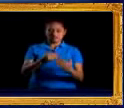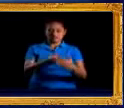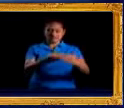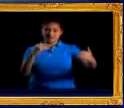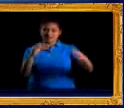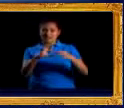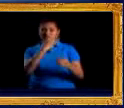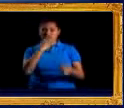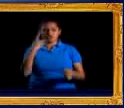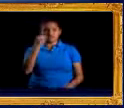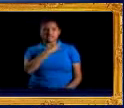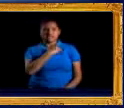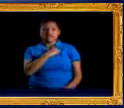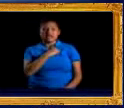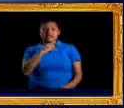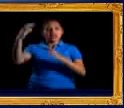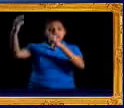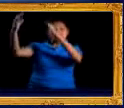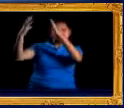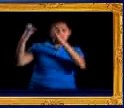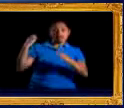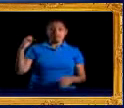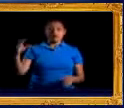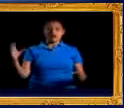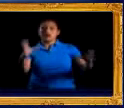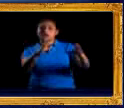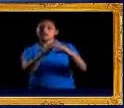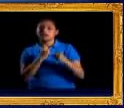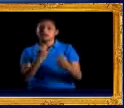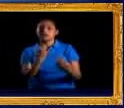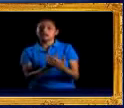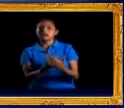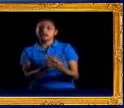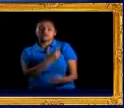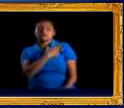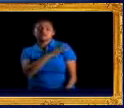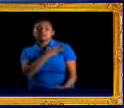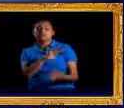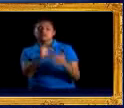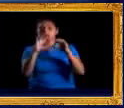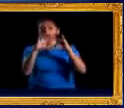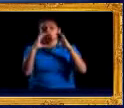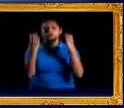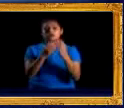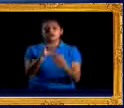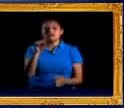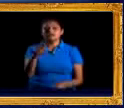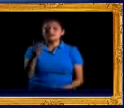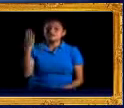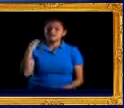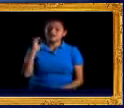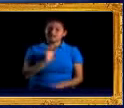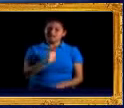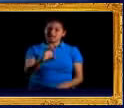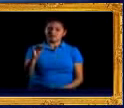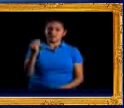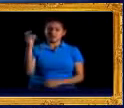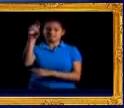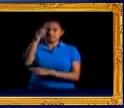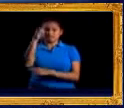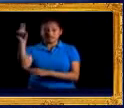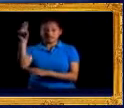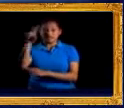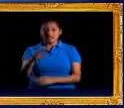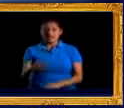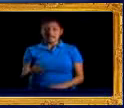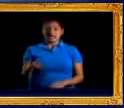la sabiduría para alcanzar las riquezas del mundo. Ese fue el engaño que la serpiente, hermano, en el